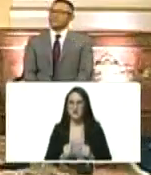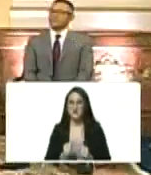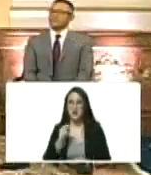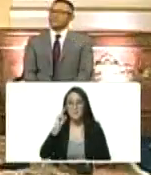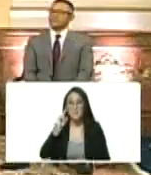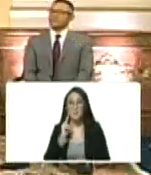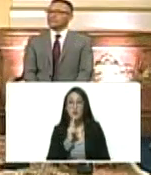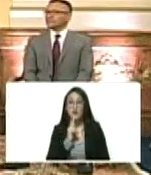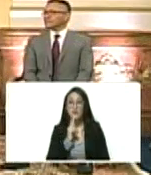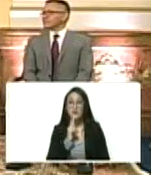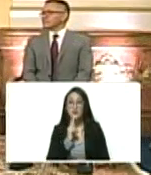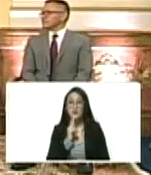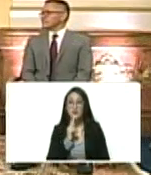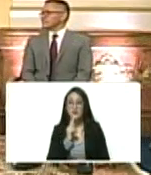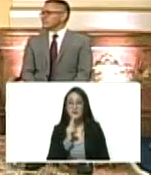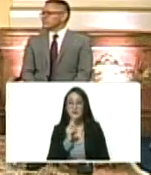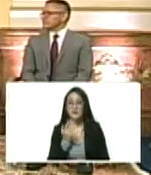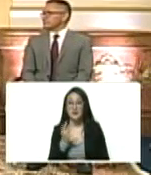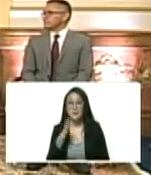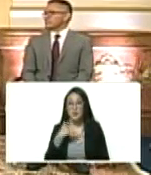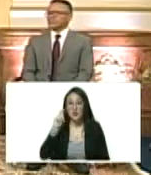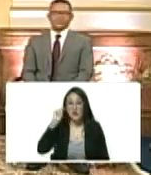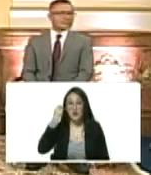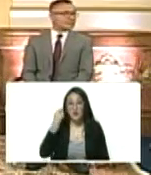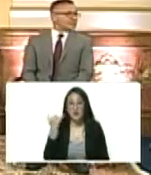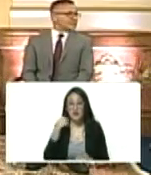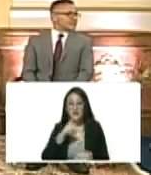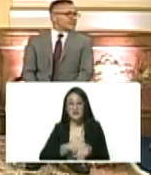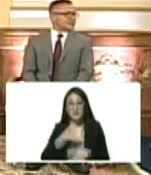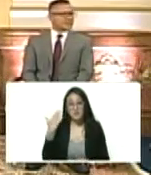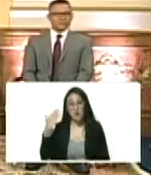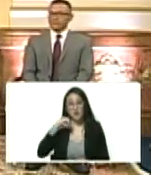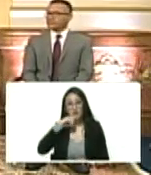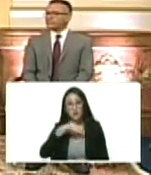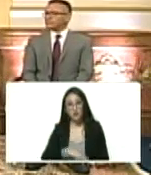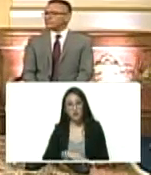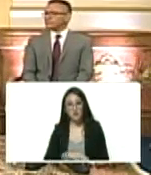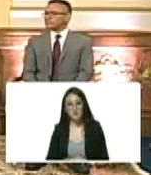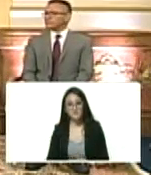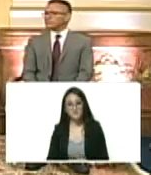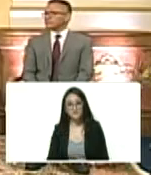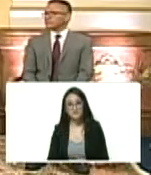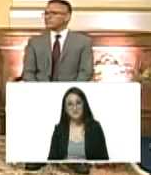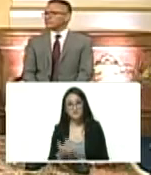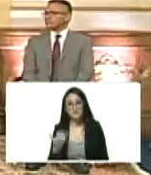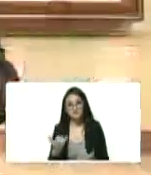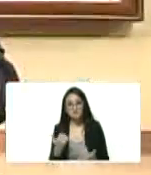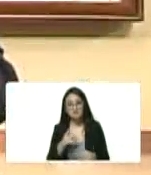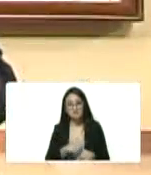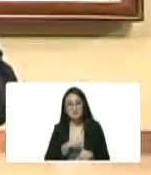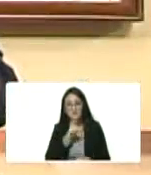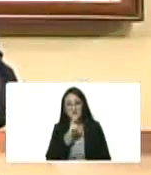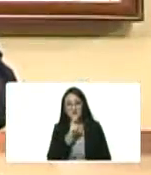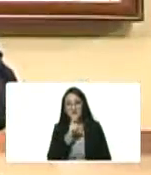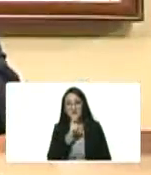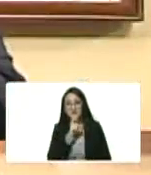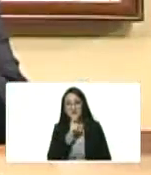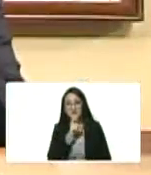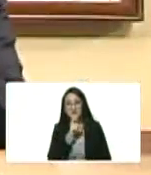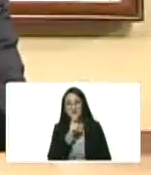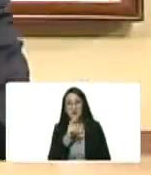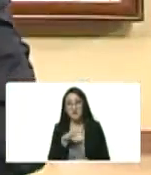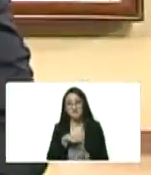Bolívar. ¿Y qué podrán recordar de este tiempo histórico en donde estamos en la encrucijada entre volver